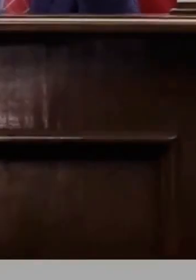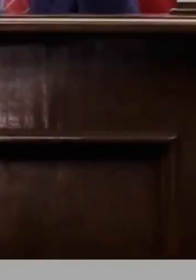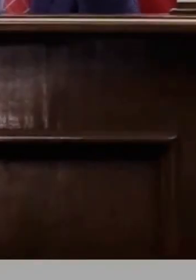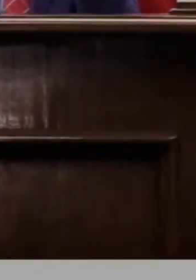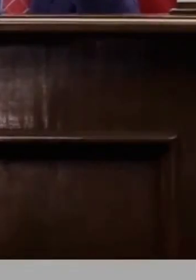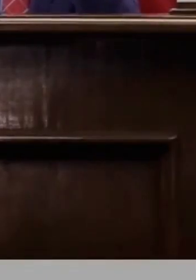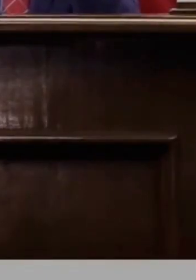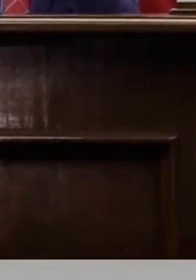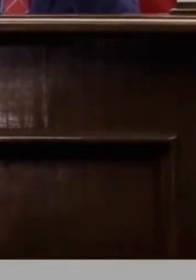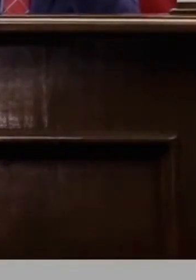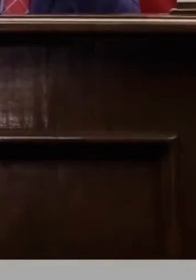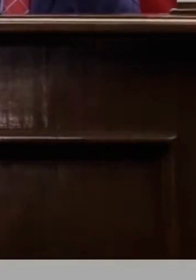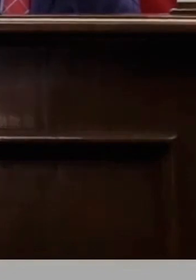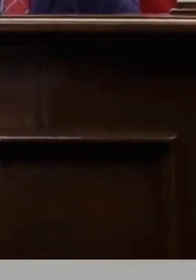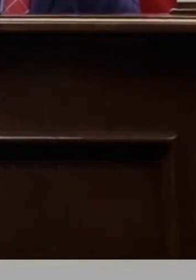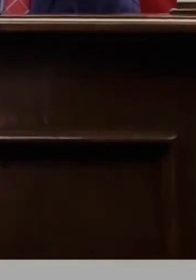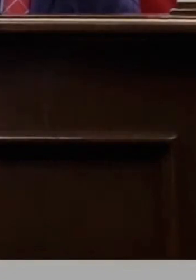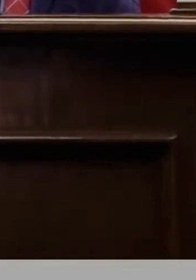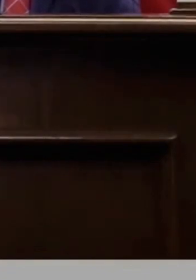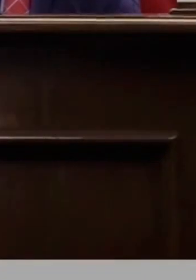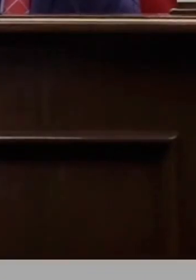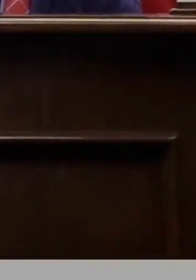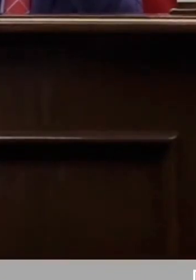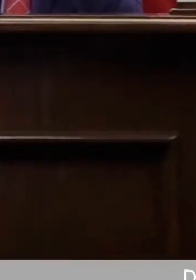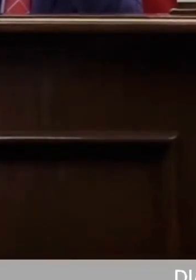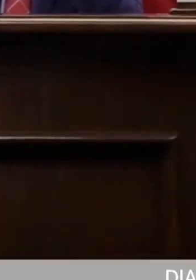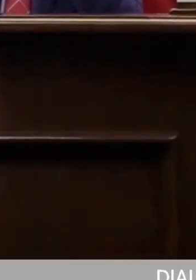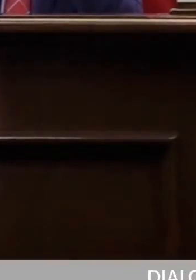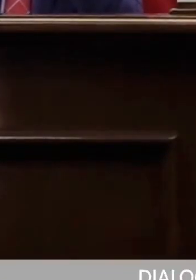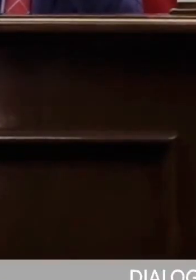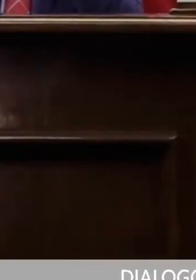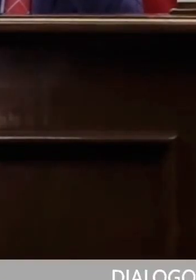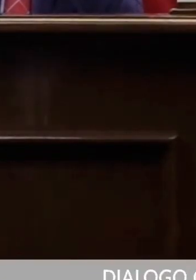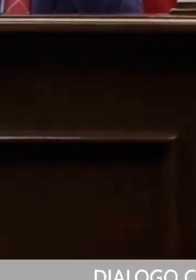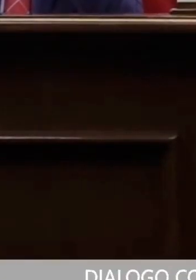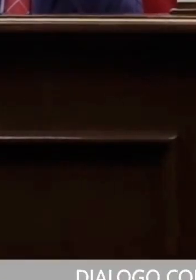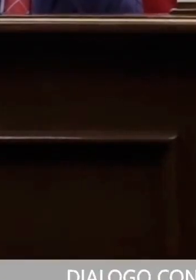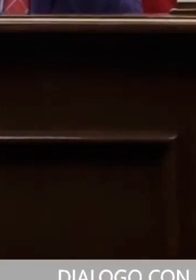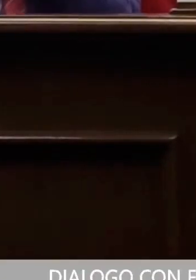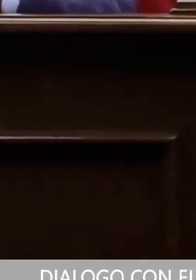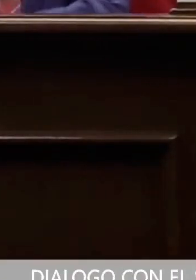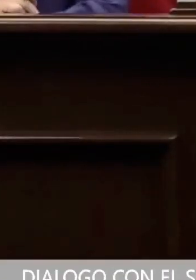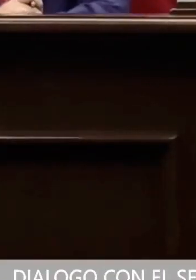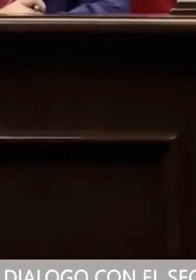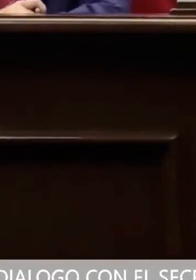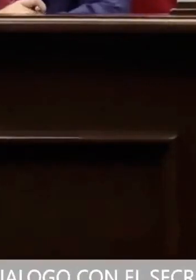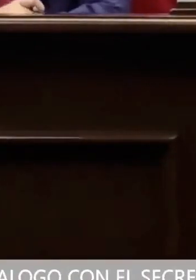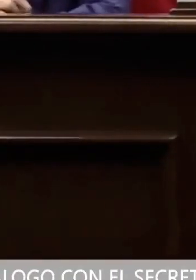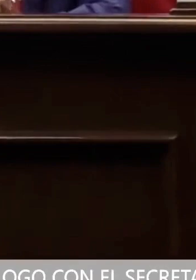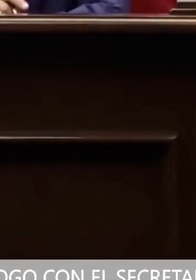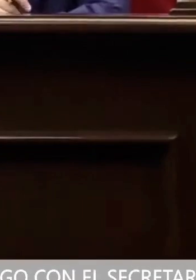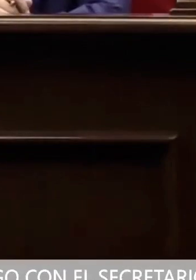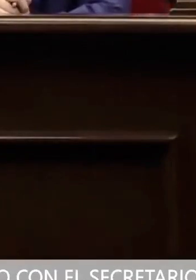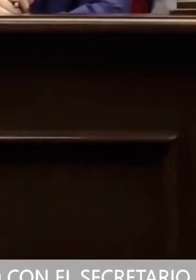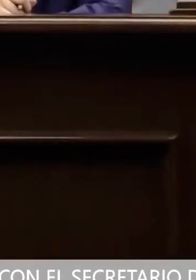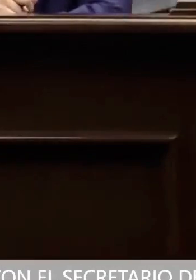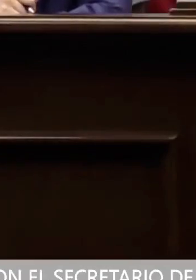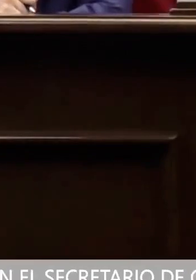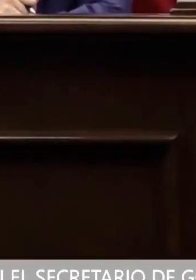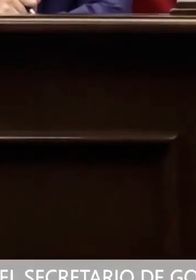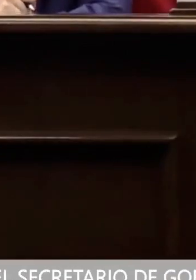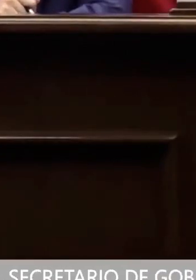Terminó Calderón y su gobierno convertidos en traficantes de armas. Las armas que iban